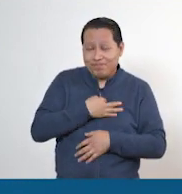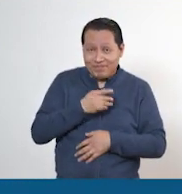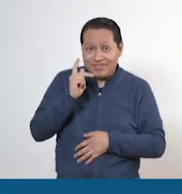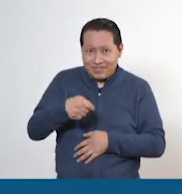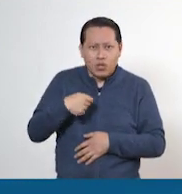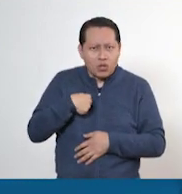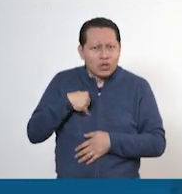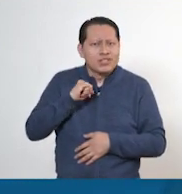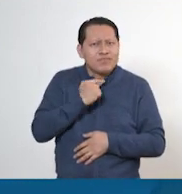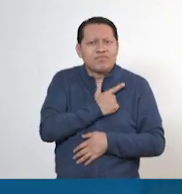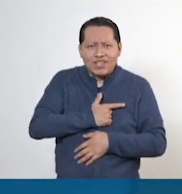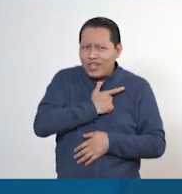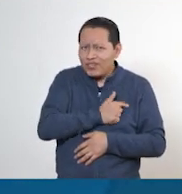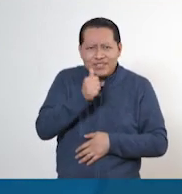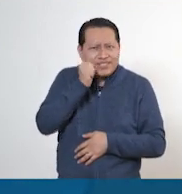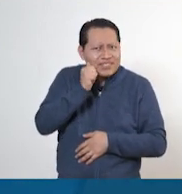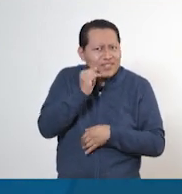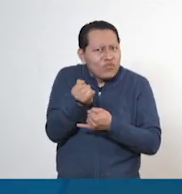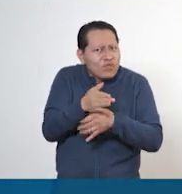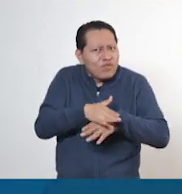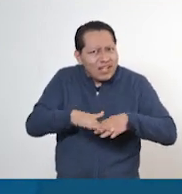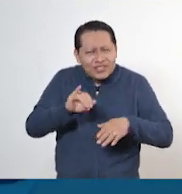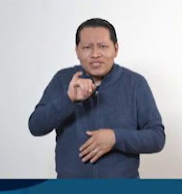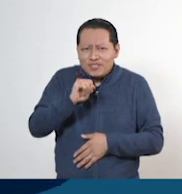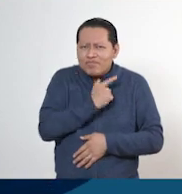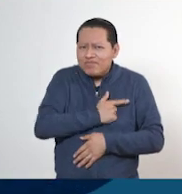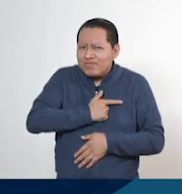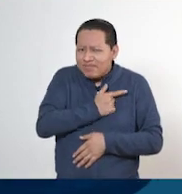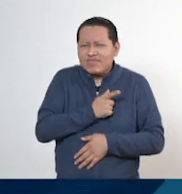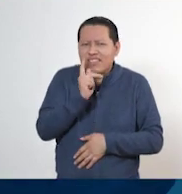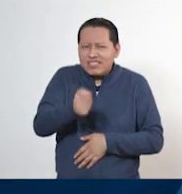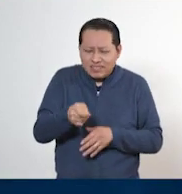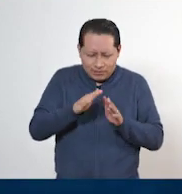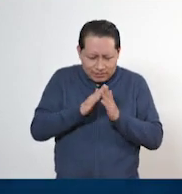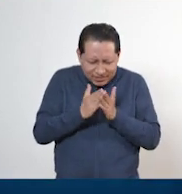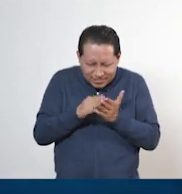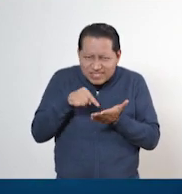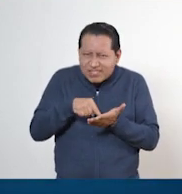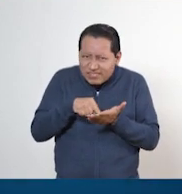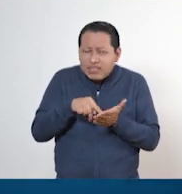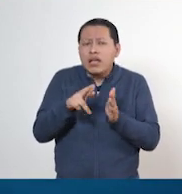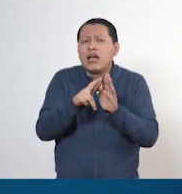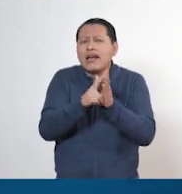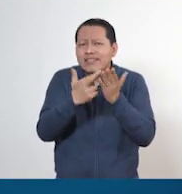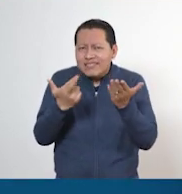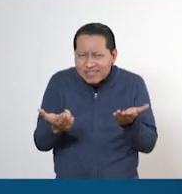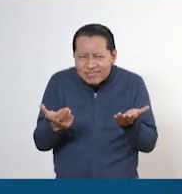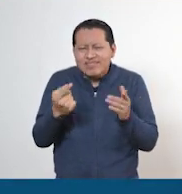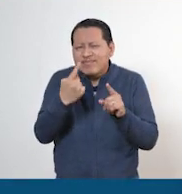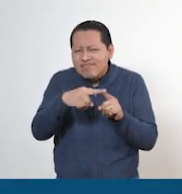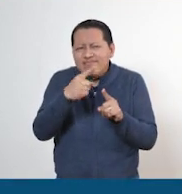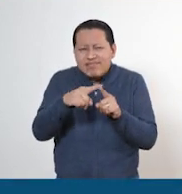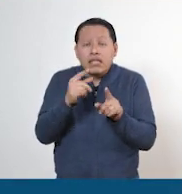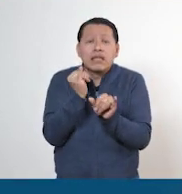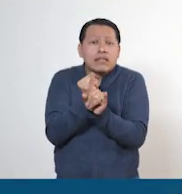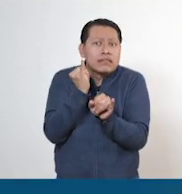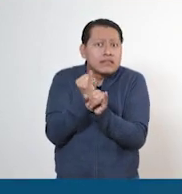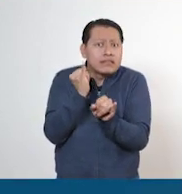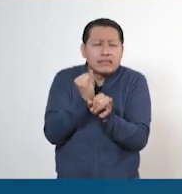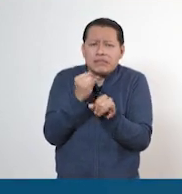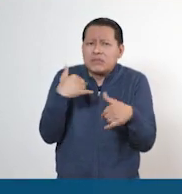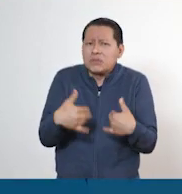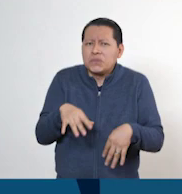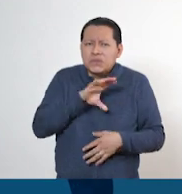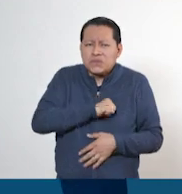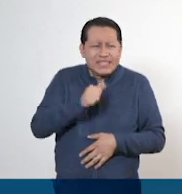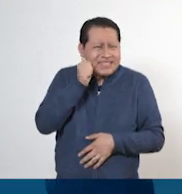me encanta recibir y consultar información. Me gustan los libros y las revistas y me gusta el internet.